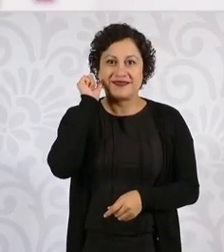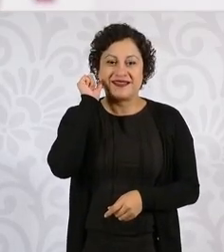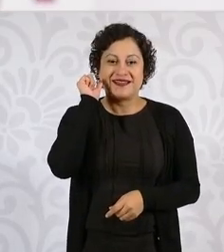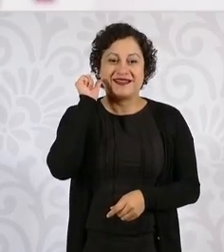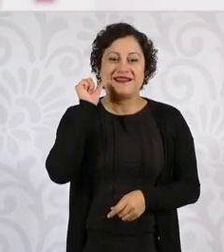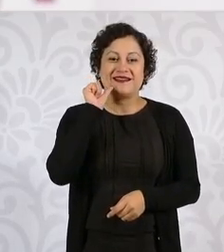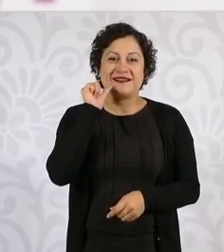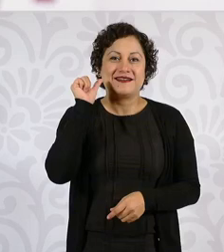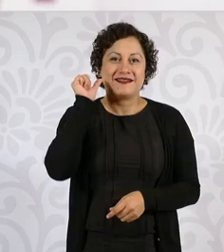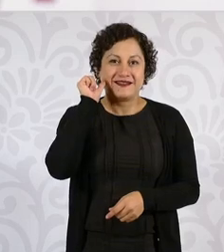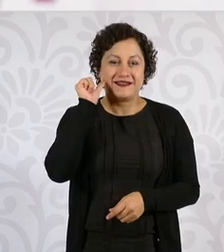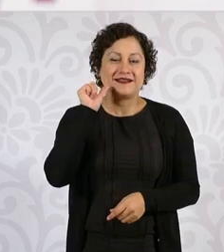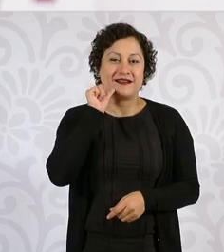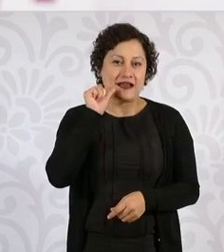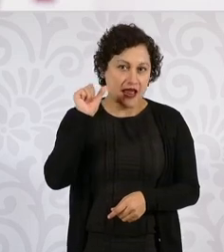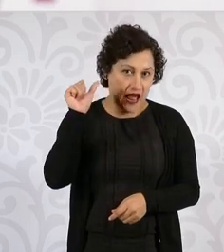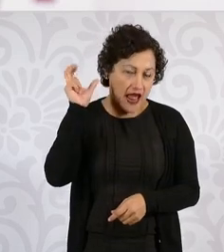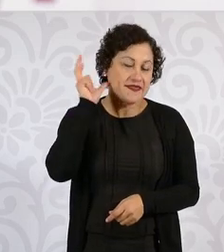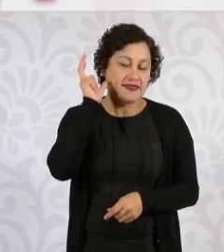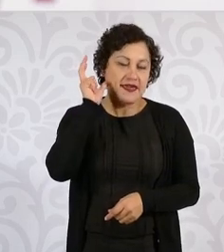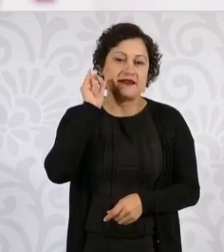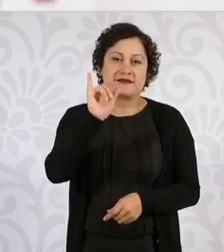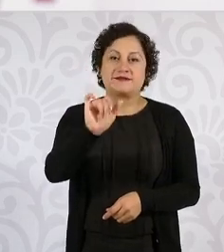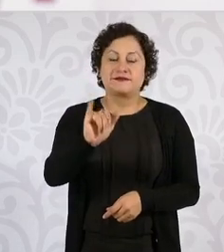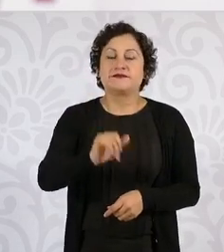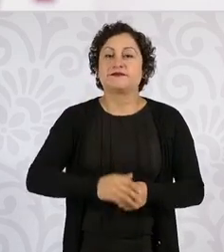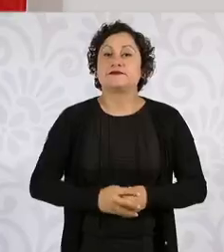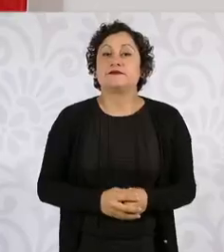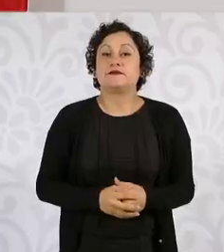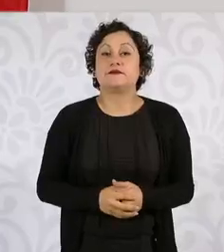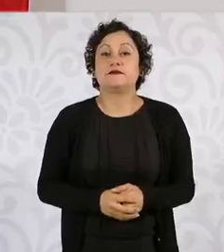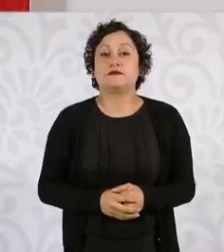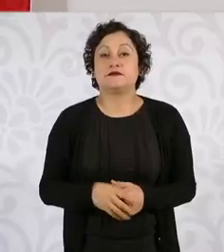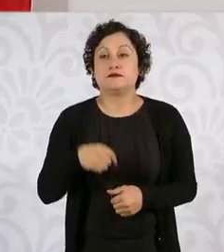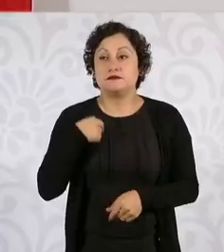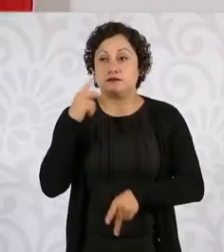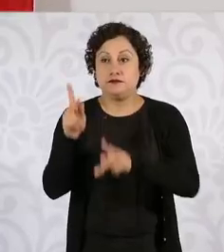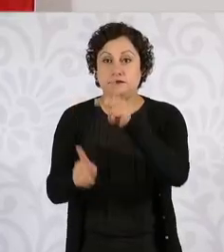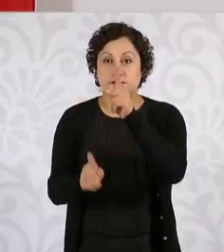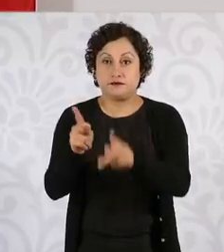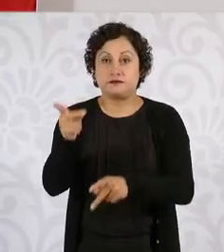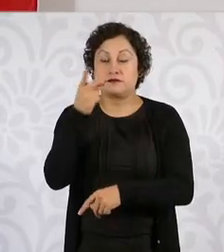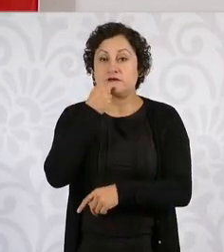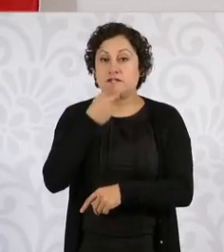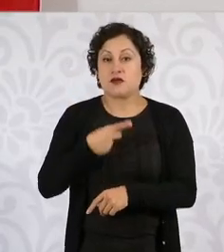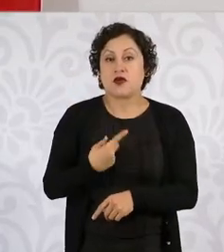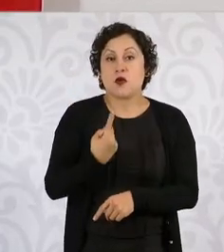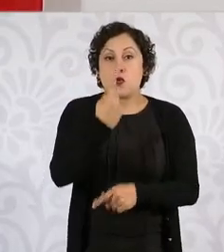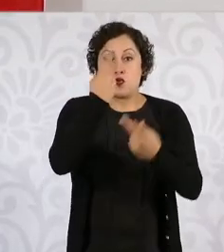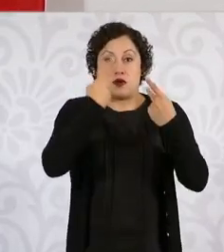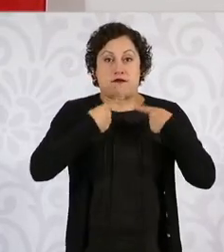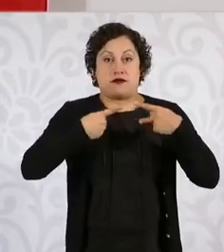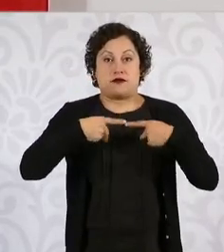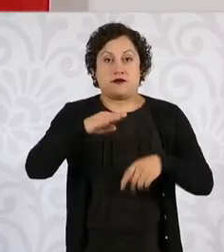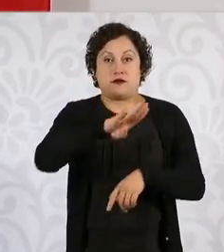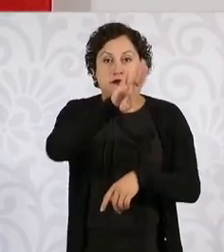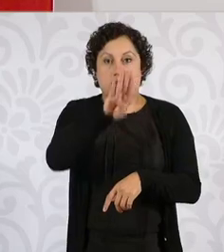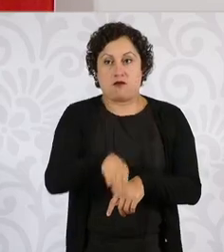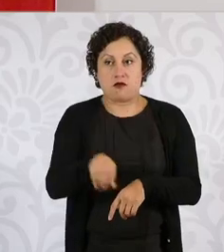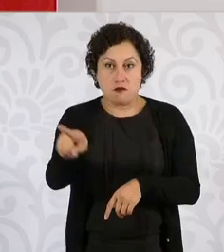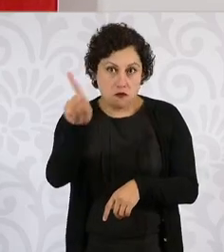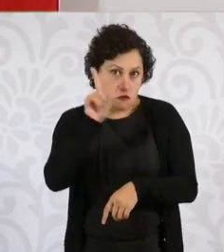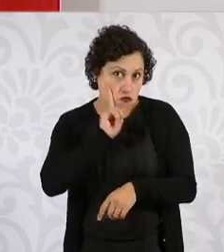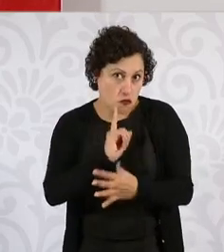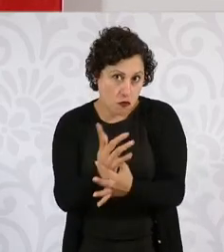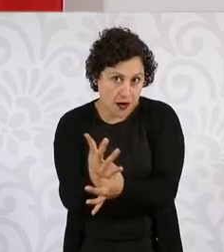antes de ayer, porque ayer estuvo Bugacho aquí. Hubo un fallecido, pero de acuerdo con lo que ella me informó,